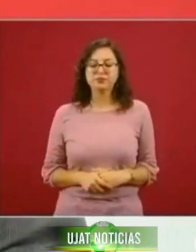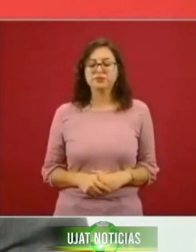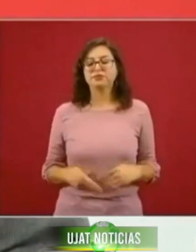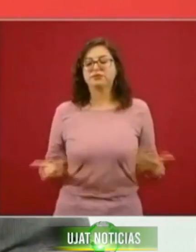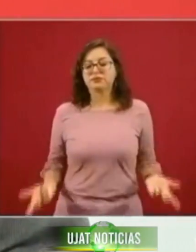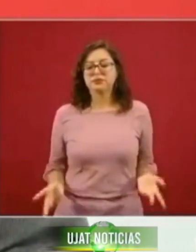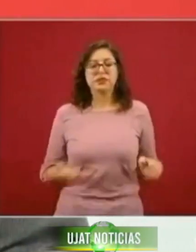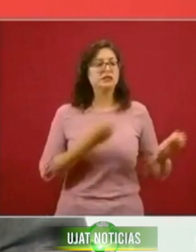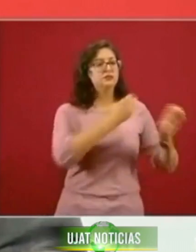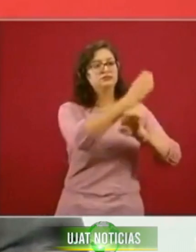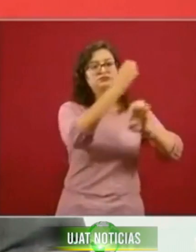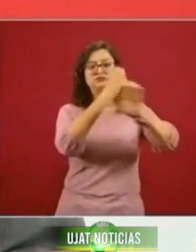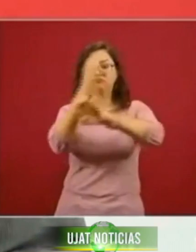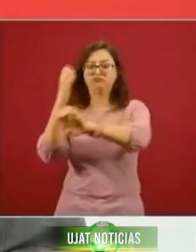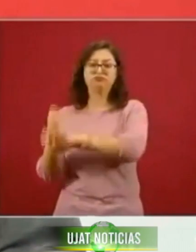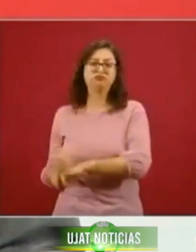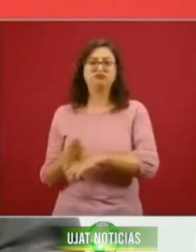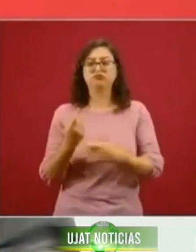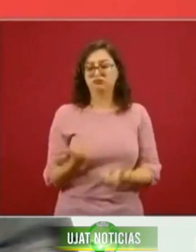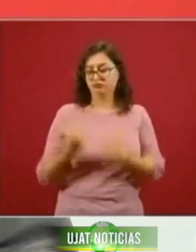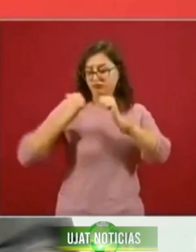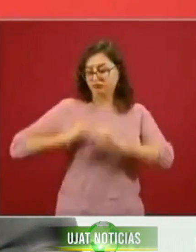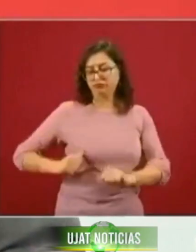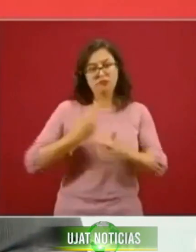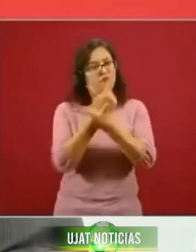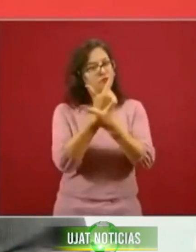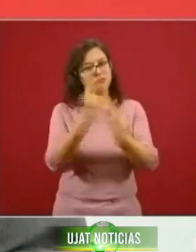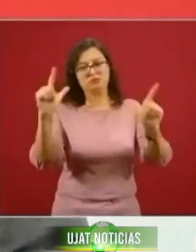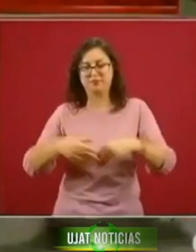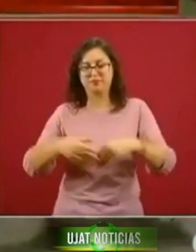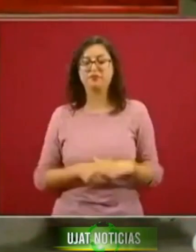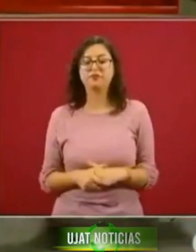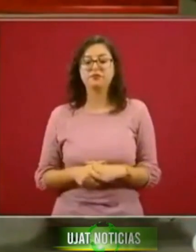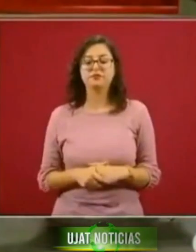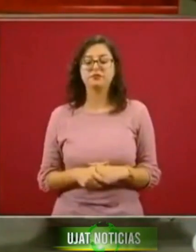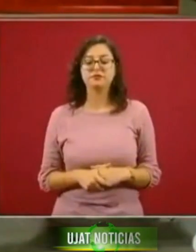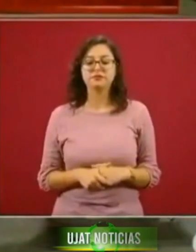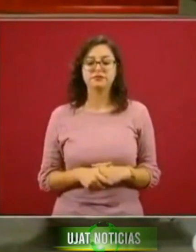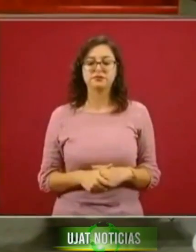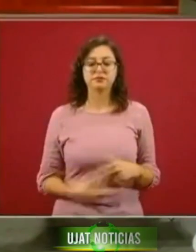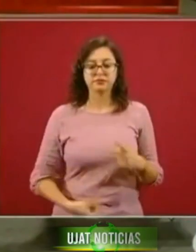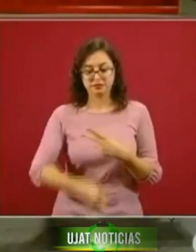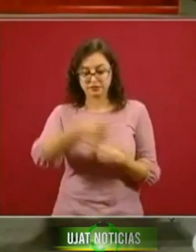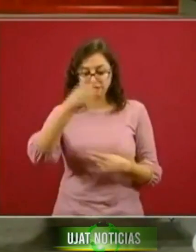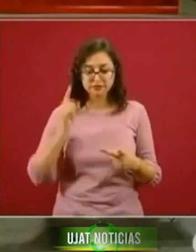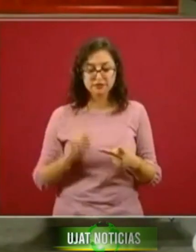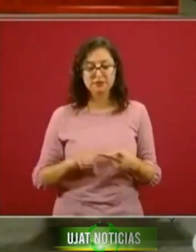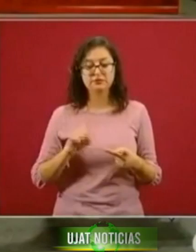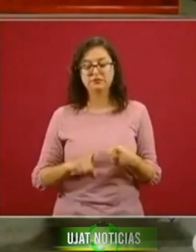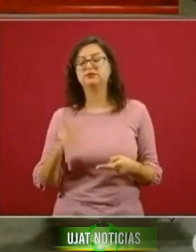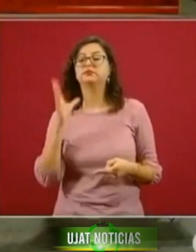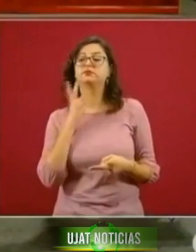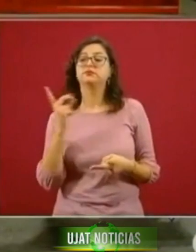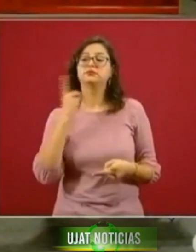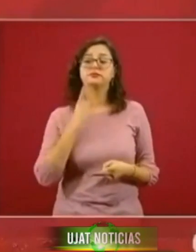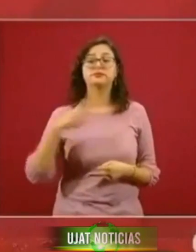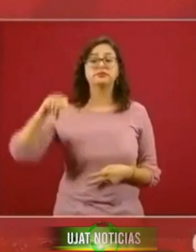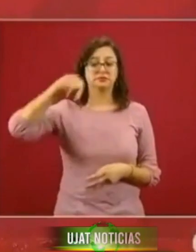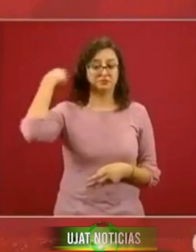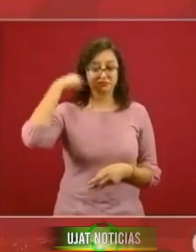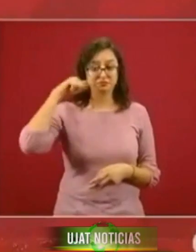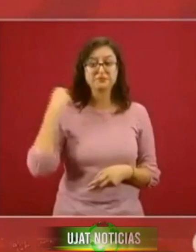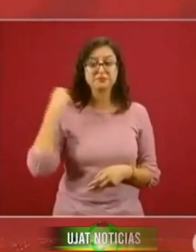de quienes se han cuidado para evitar ser víctimas del coronavirus y por consiguiente formar parte de esa horrorosa estadística que a